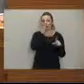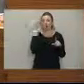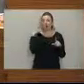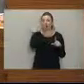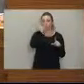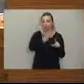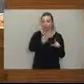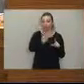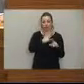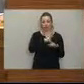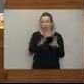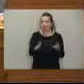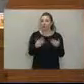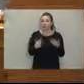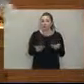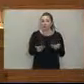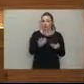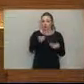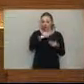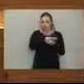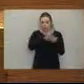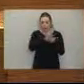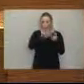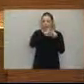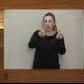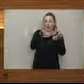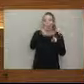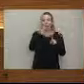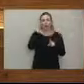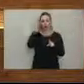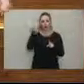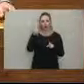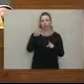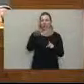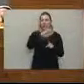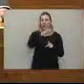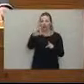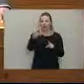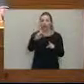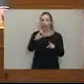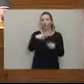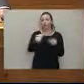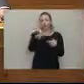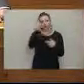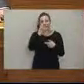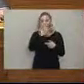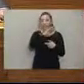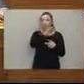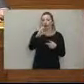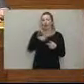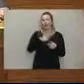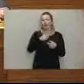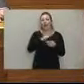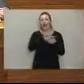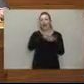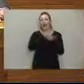años. Y usted ha citado algunas empresas, ha citado Suzuki, ha citado Coca-Cola. Yo no sé si Coca-Cola podemos hablar de efectos de la globalización.